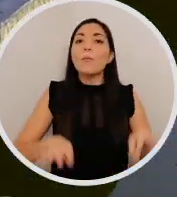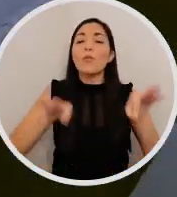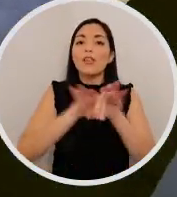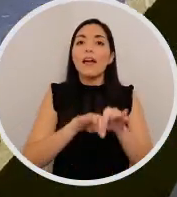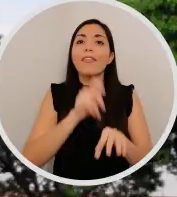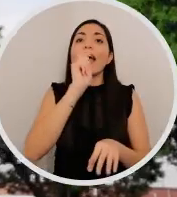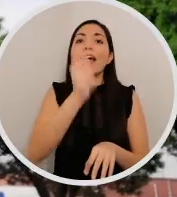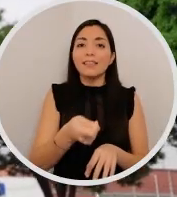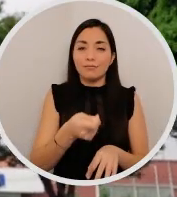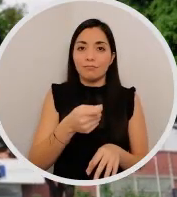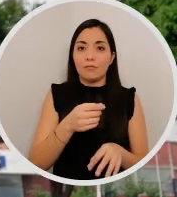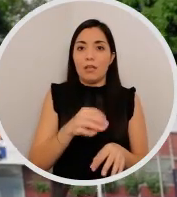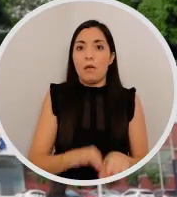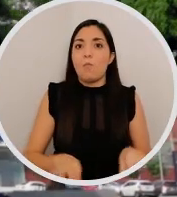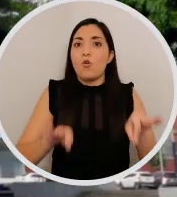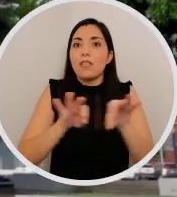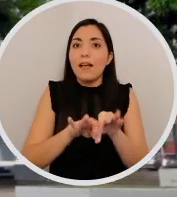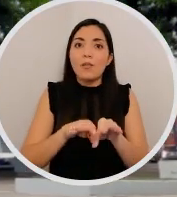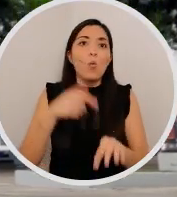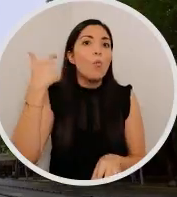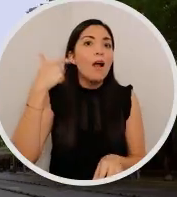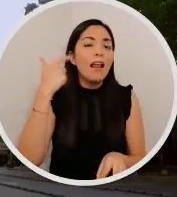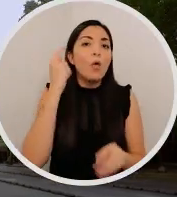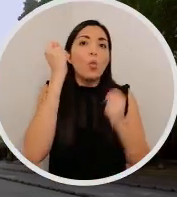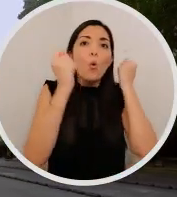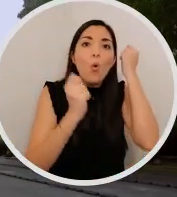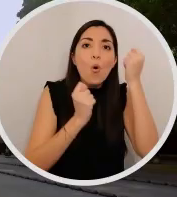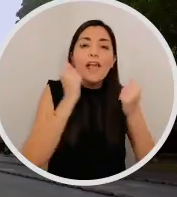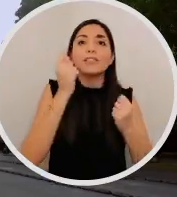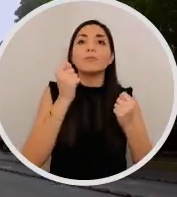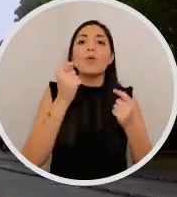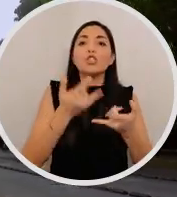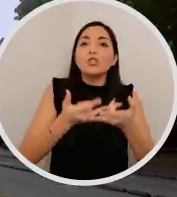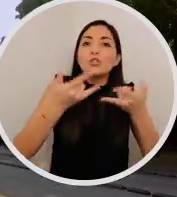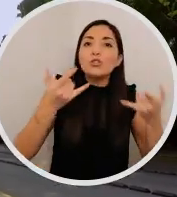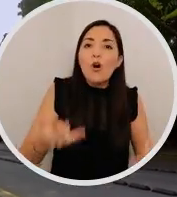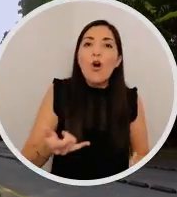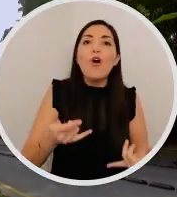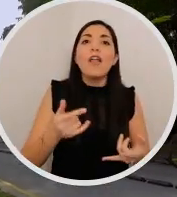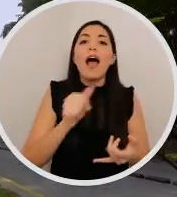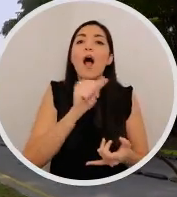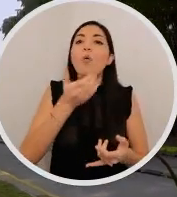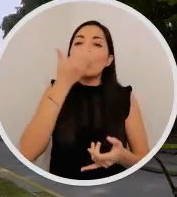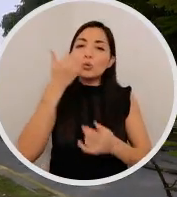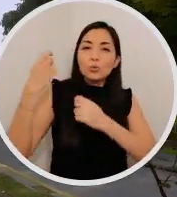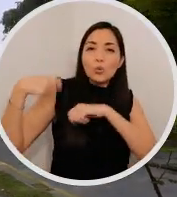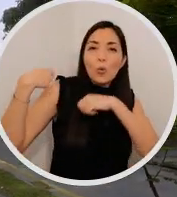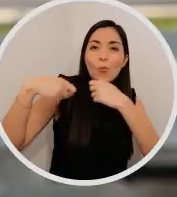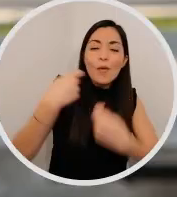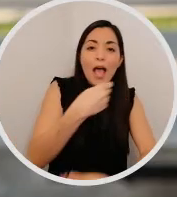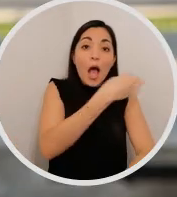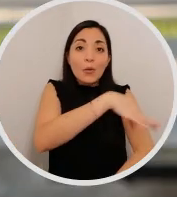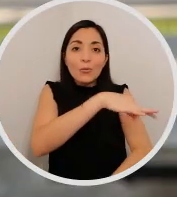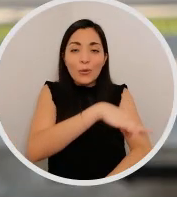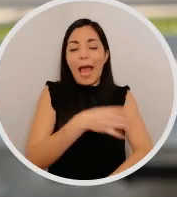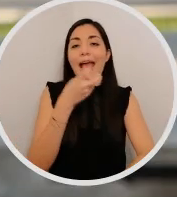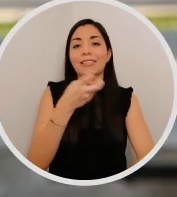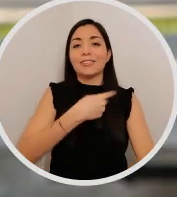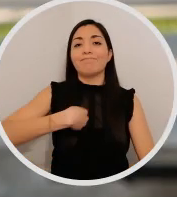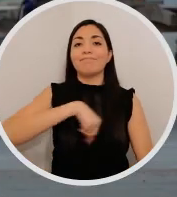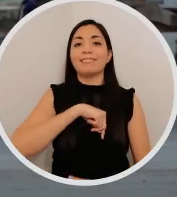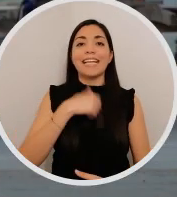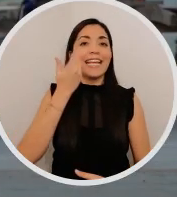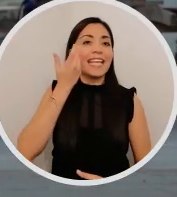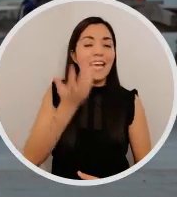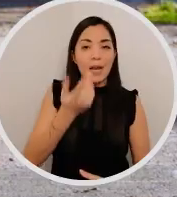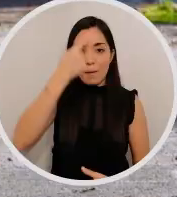todo el sentido que da Guadalajara al turismo, a la historia, a las tradiciones, a la arquitectura, y que eso pues sea